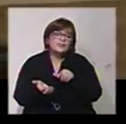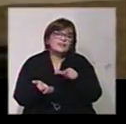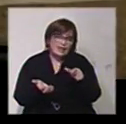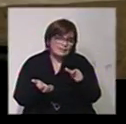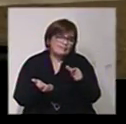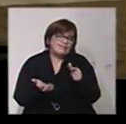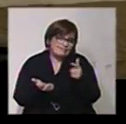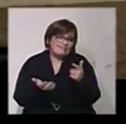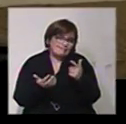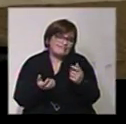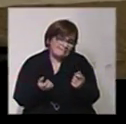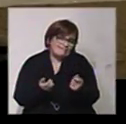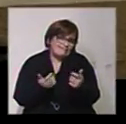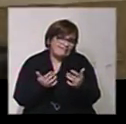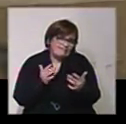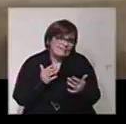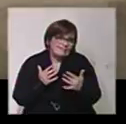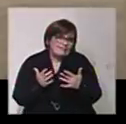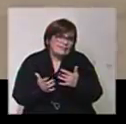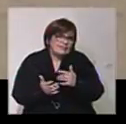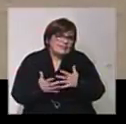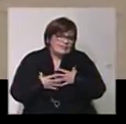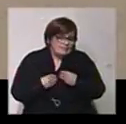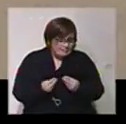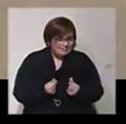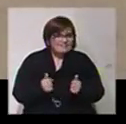tocaba bastante, bastante de cerca.